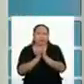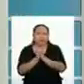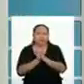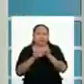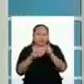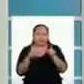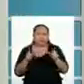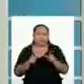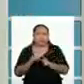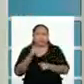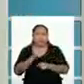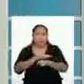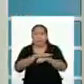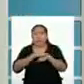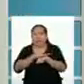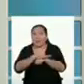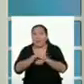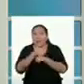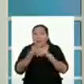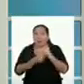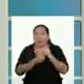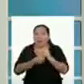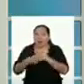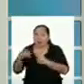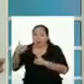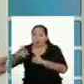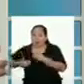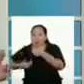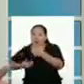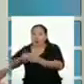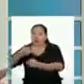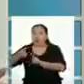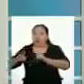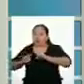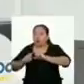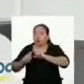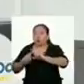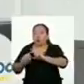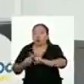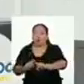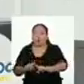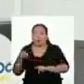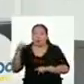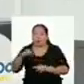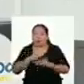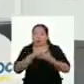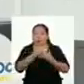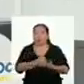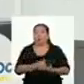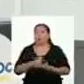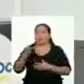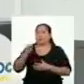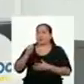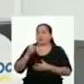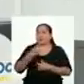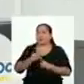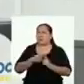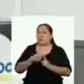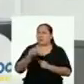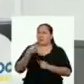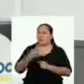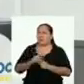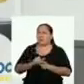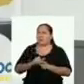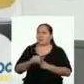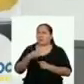planificar tus ahorros usando progresiones geométricas puede resultar muy útil? Sí, pero siendo sincera creo que